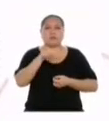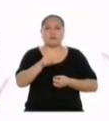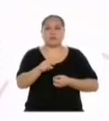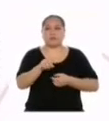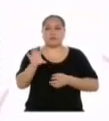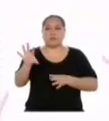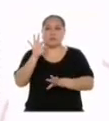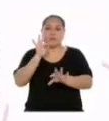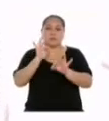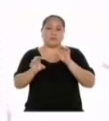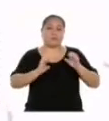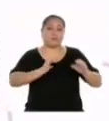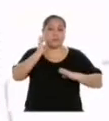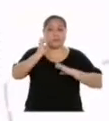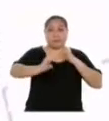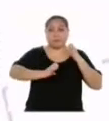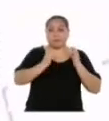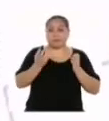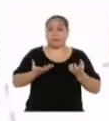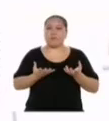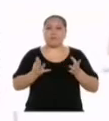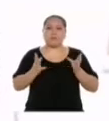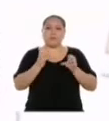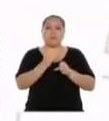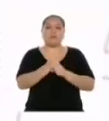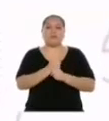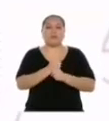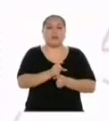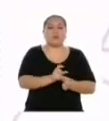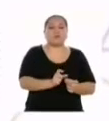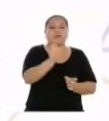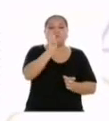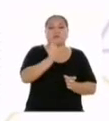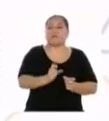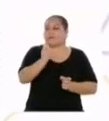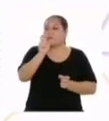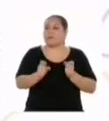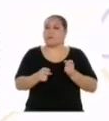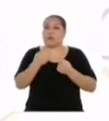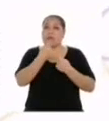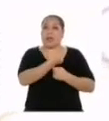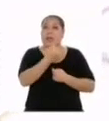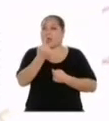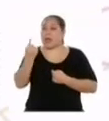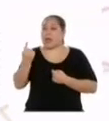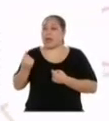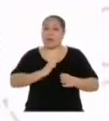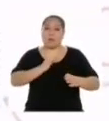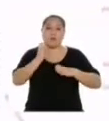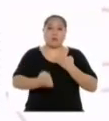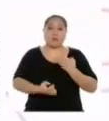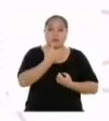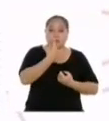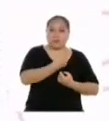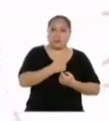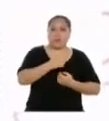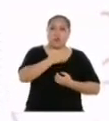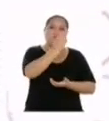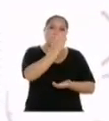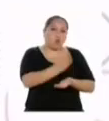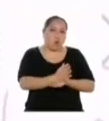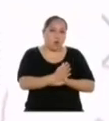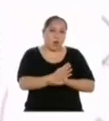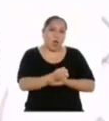Resumimos los hallazgos sobre las emociones empleando gráficos de barra para cada emoción, considerando la frecuencia,